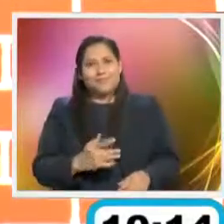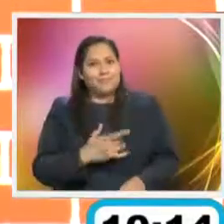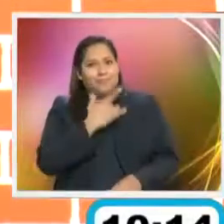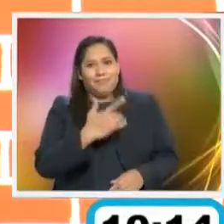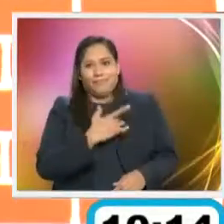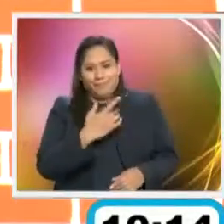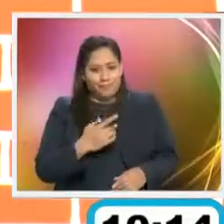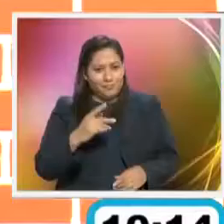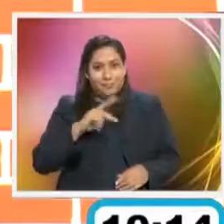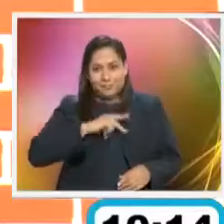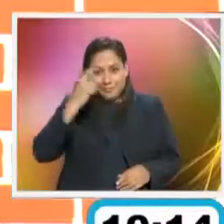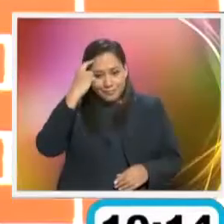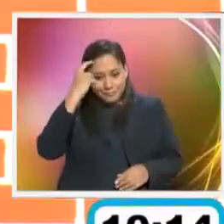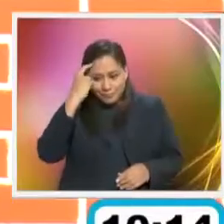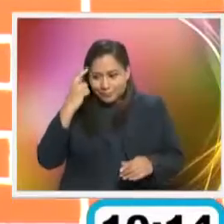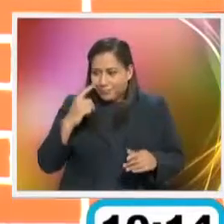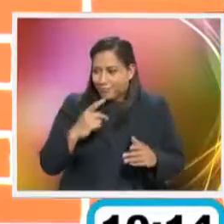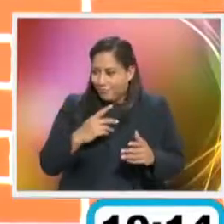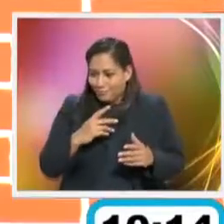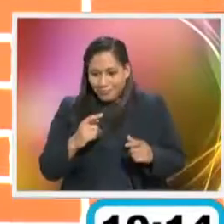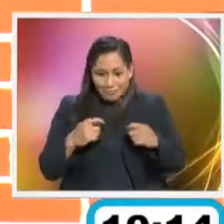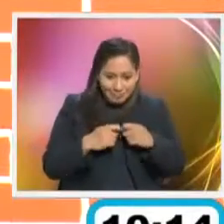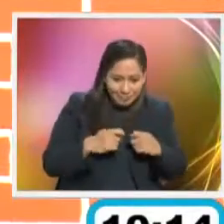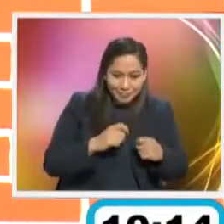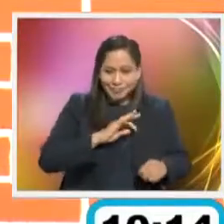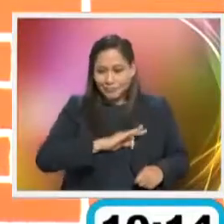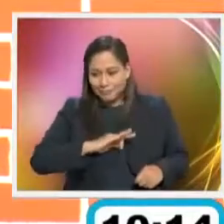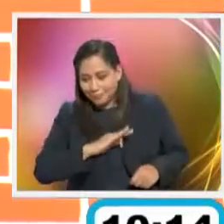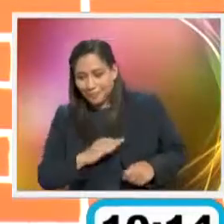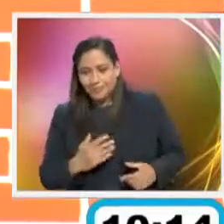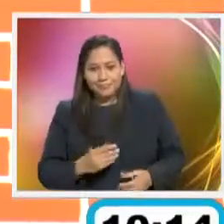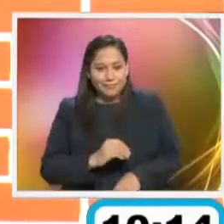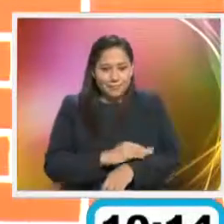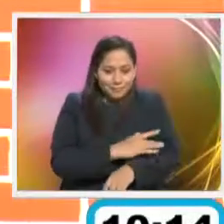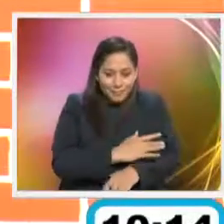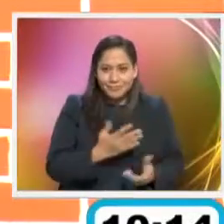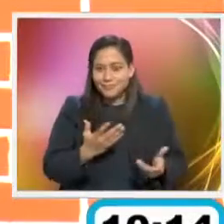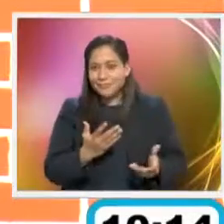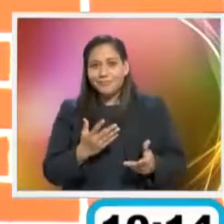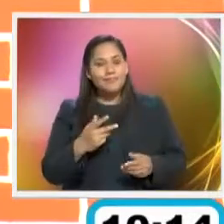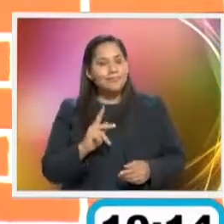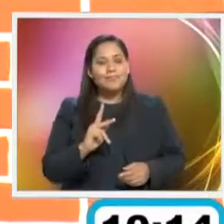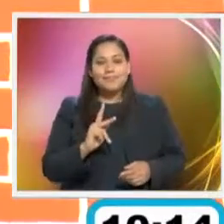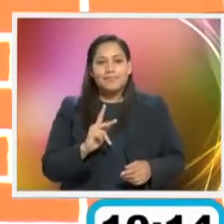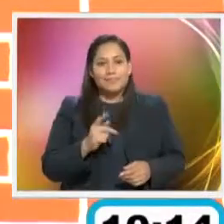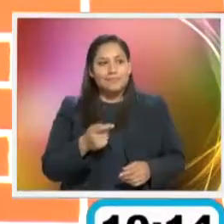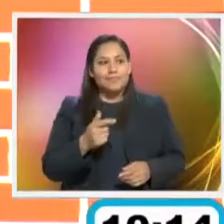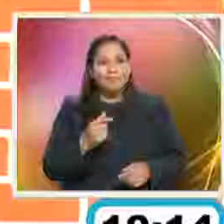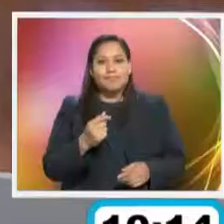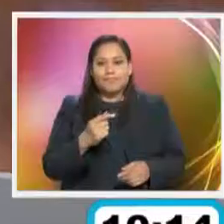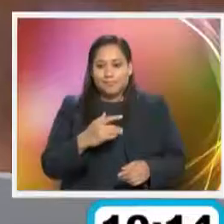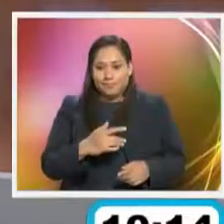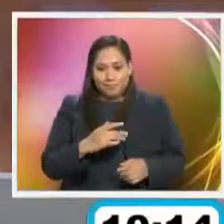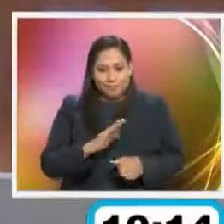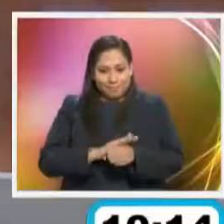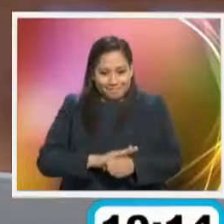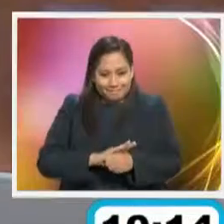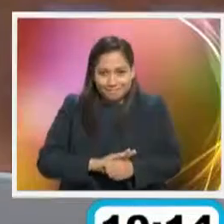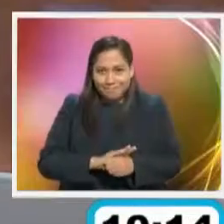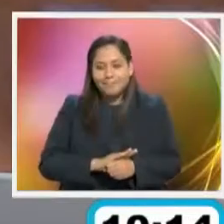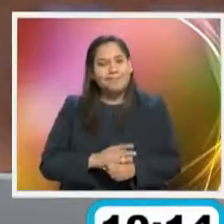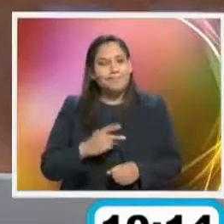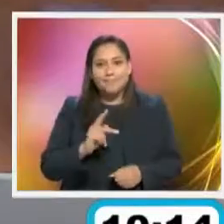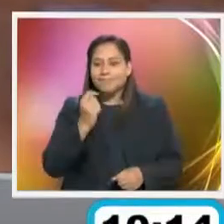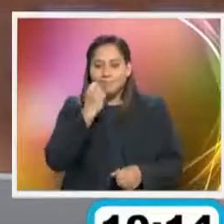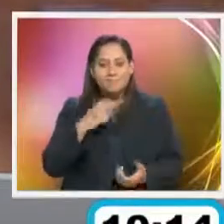pasaba por mi cabeza en ese momento era como estaba nerviosa, feliz, emocionada, pero un poquito presionada también, pero dije, bueno,